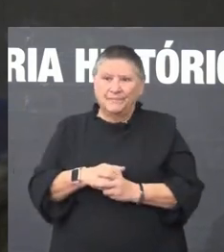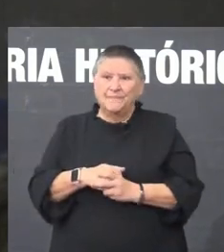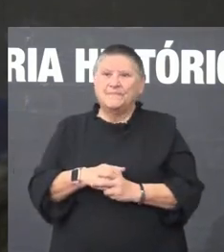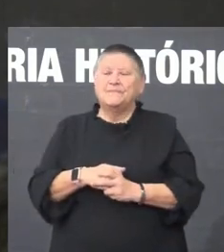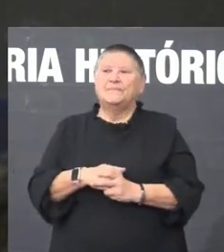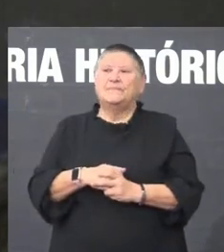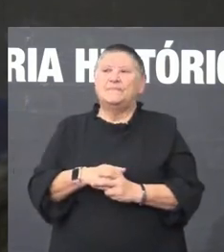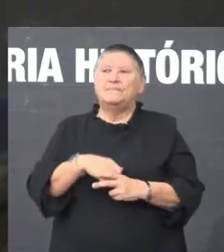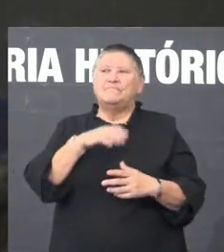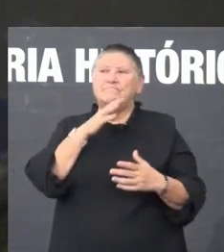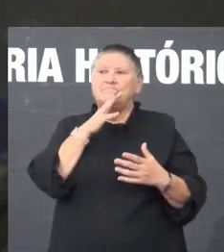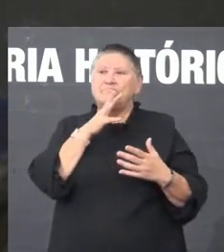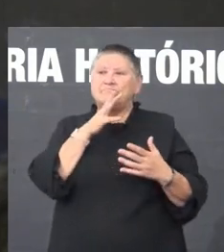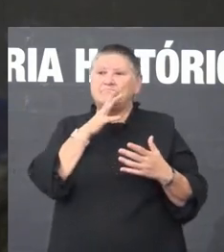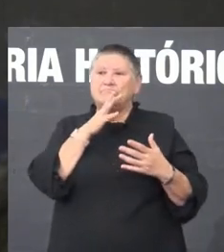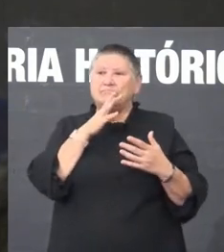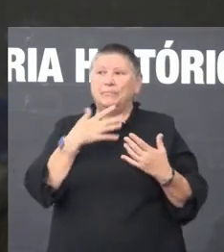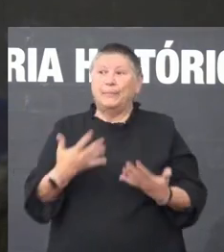Ahora